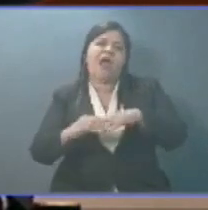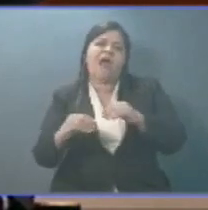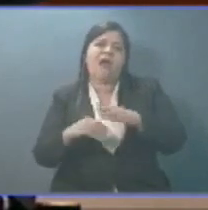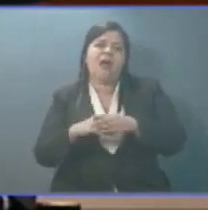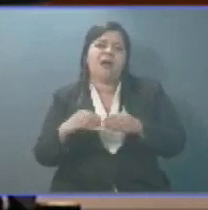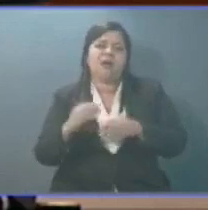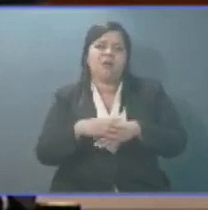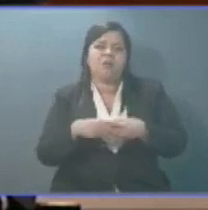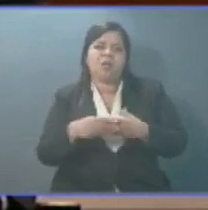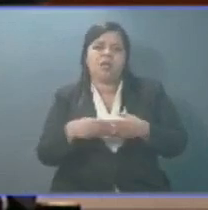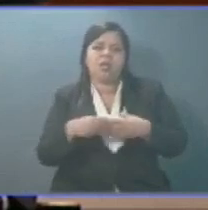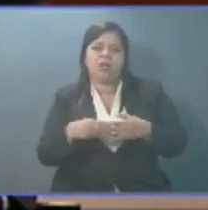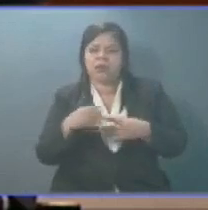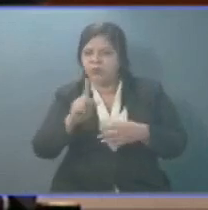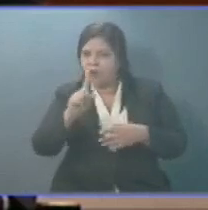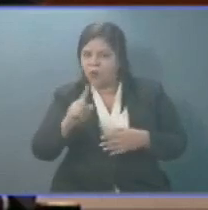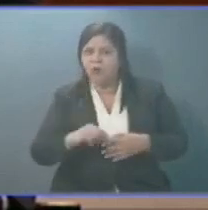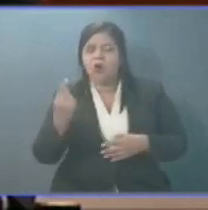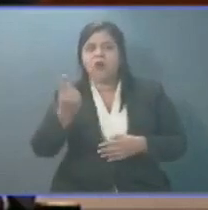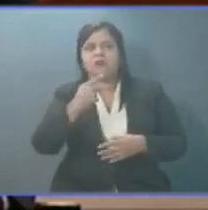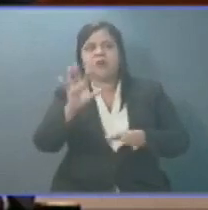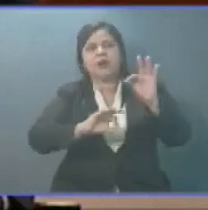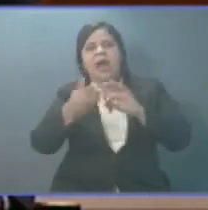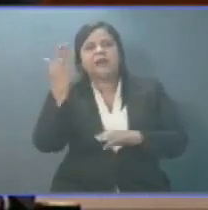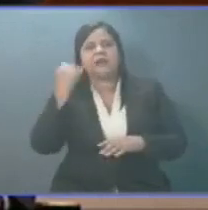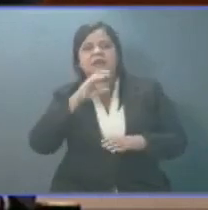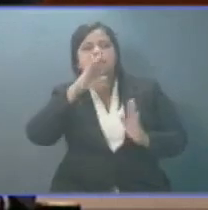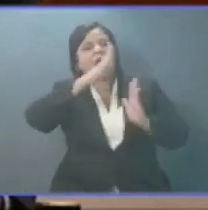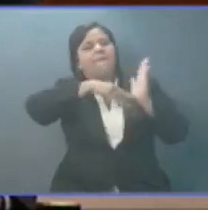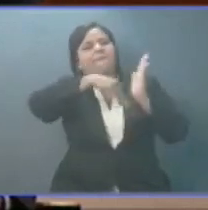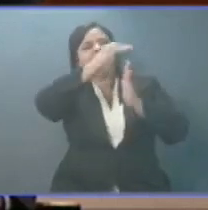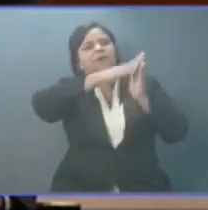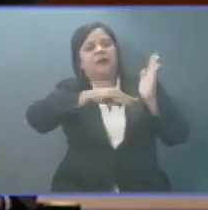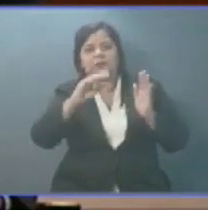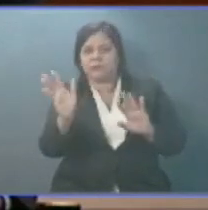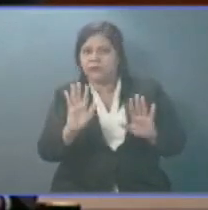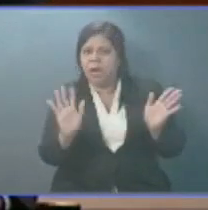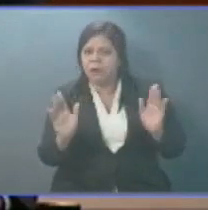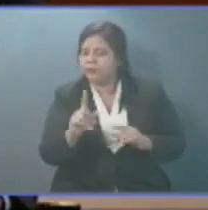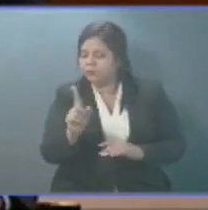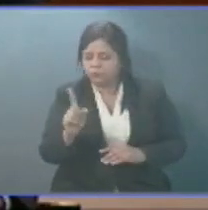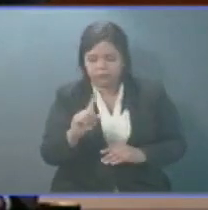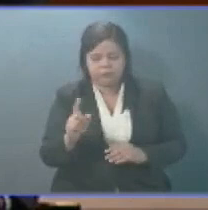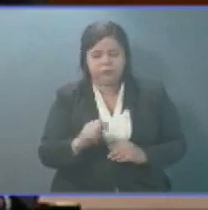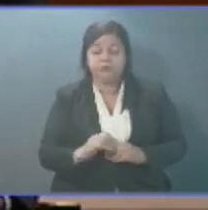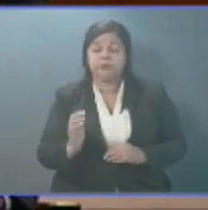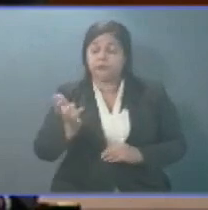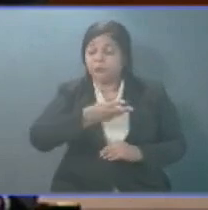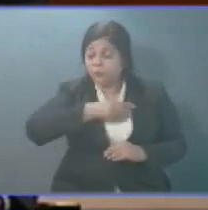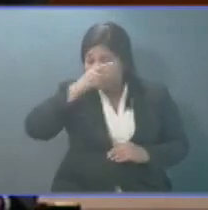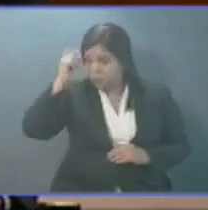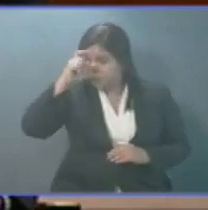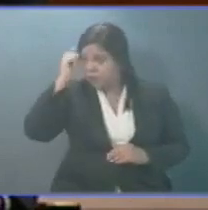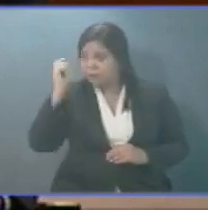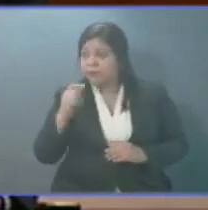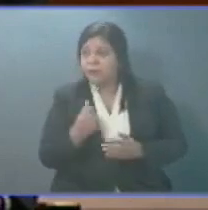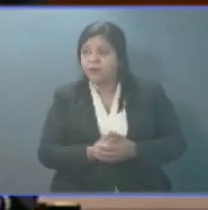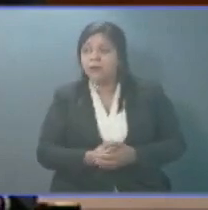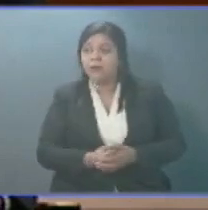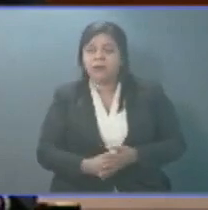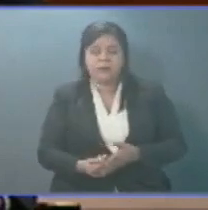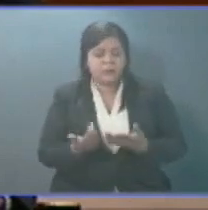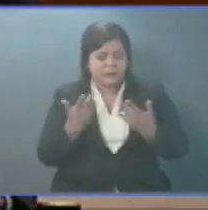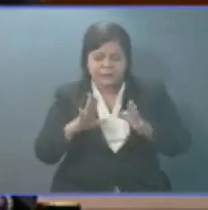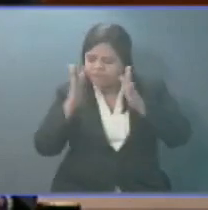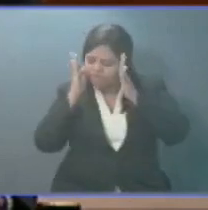solamente en pintar paredes como era lo usual estos trabajos se han metido de lleno